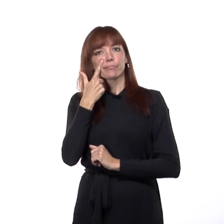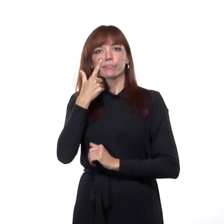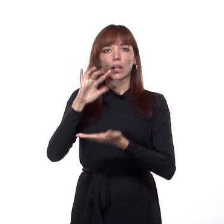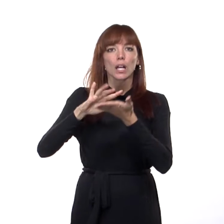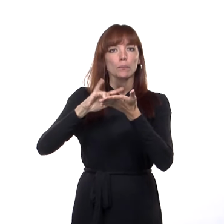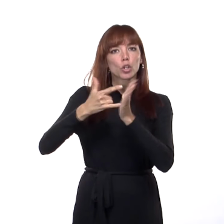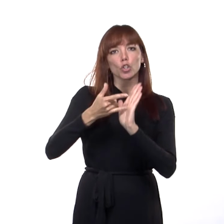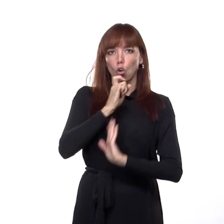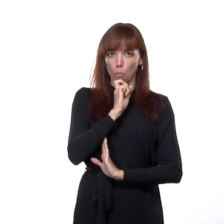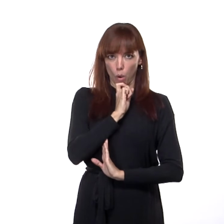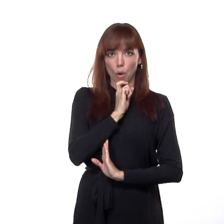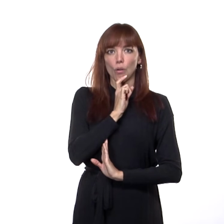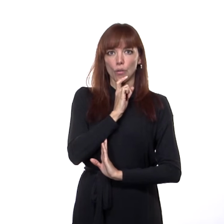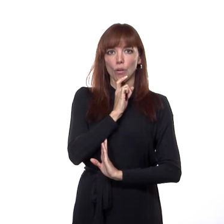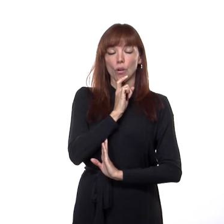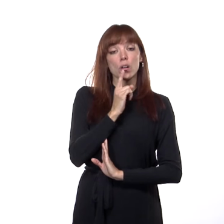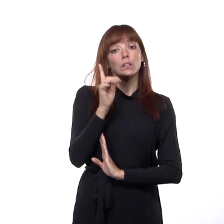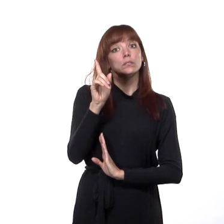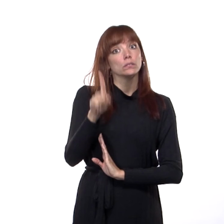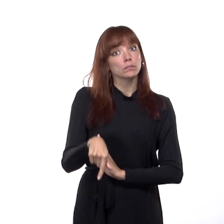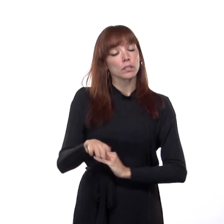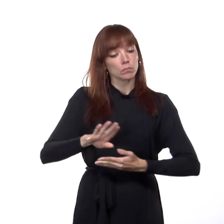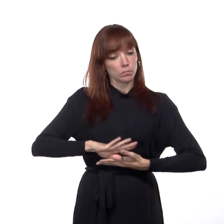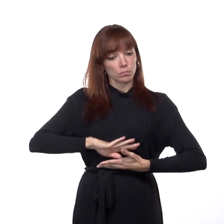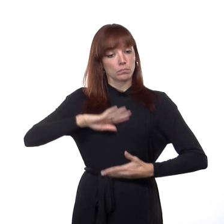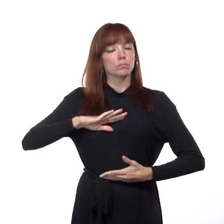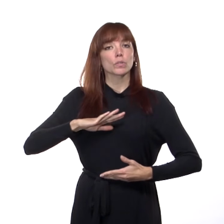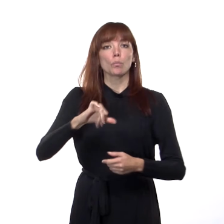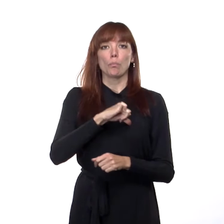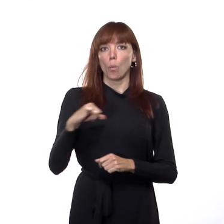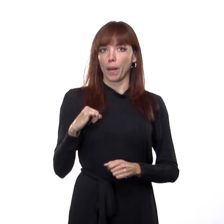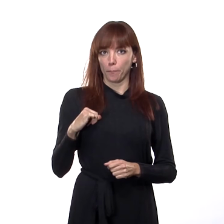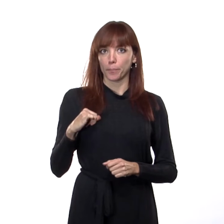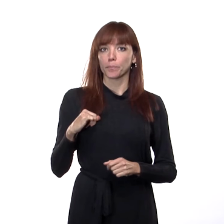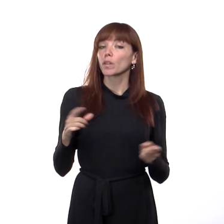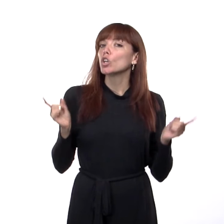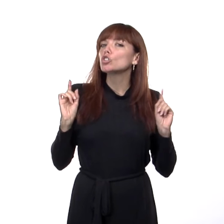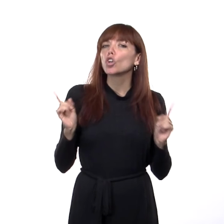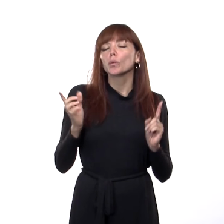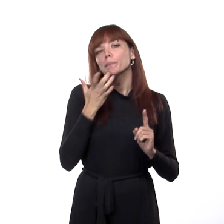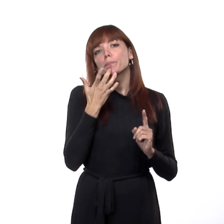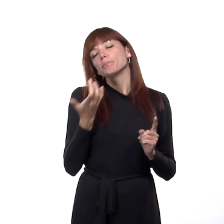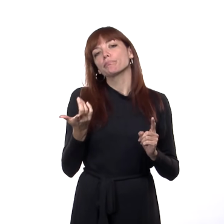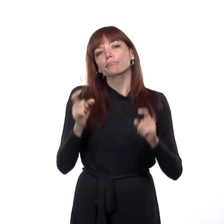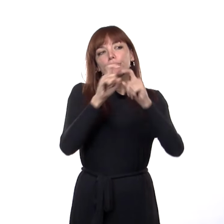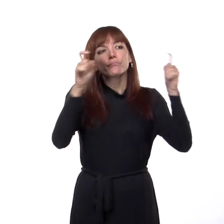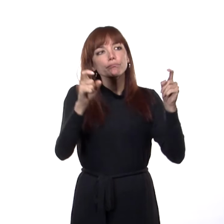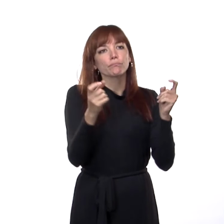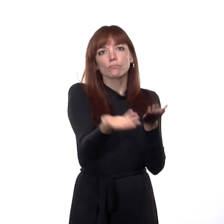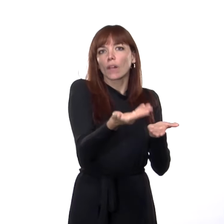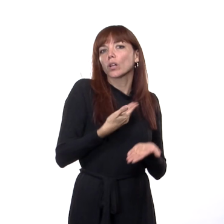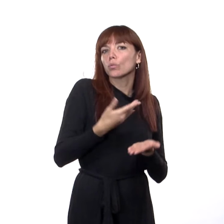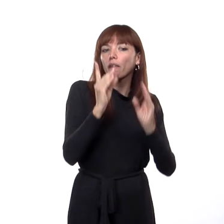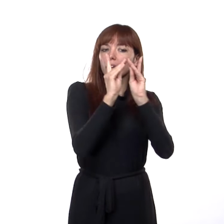4.0 el dotarse de capacidad propia no solamente basarme en los proveedores para que me ayuden con la